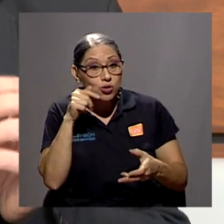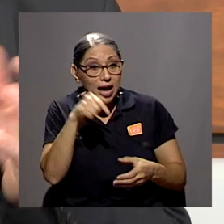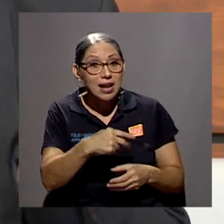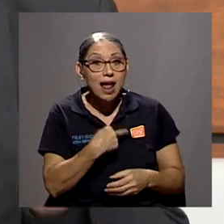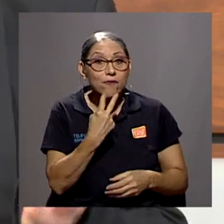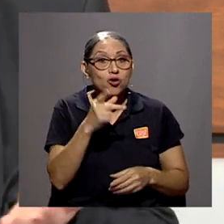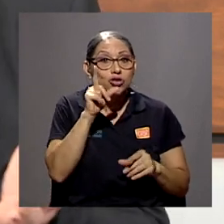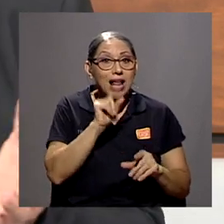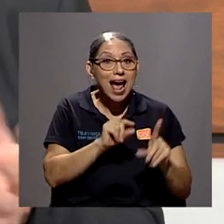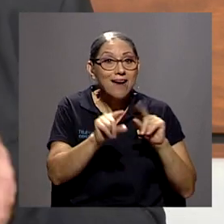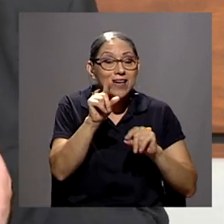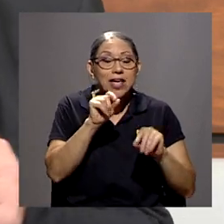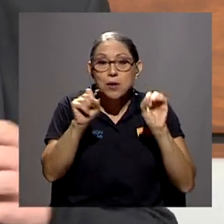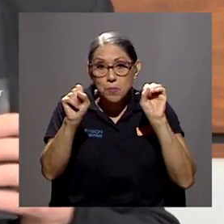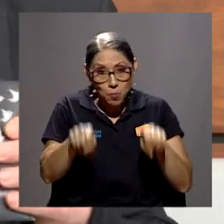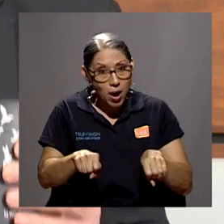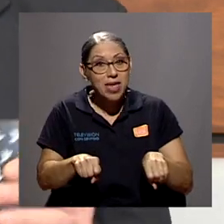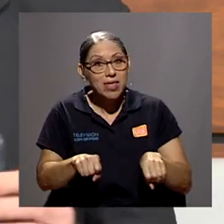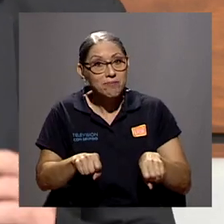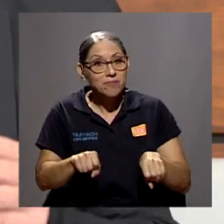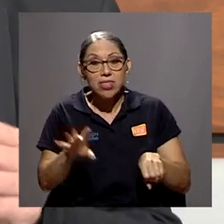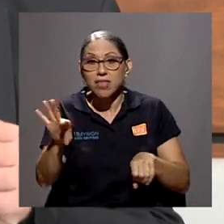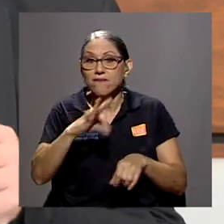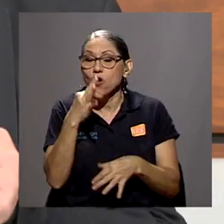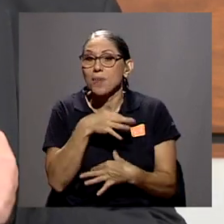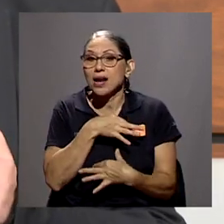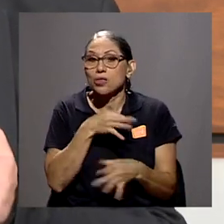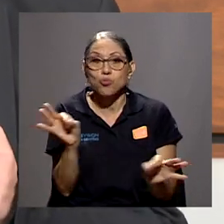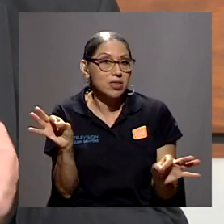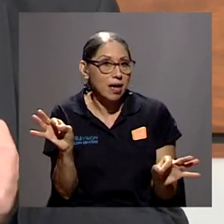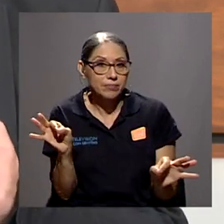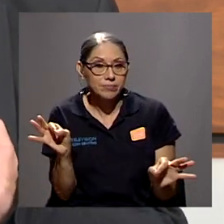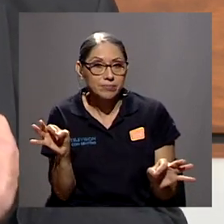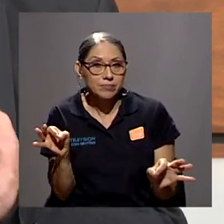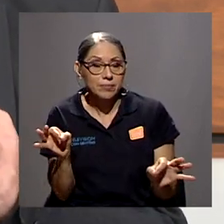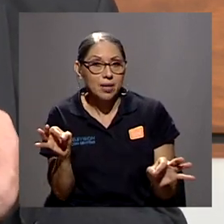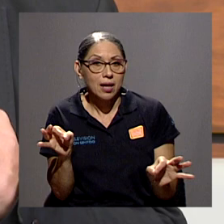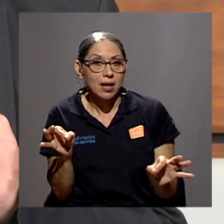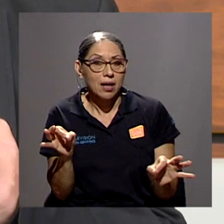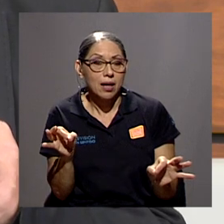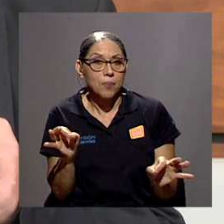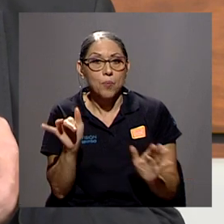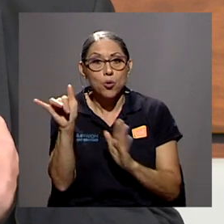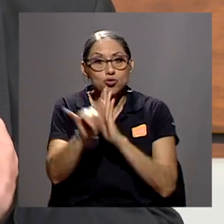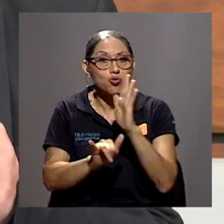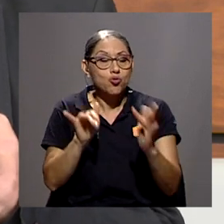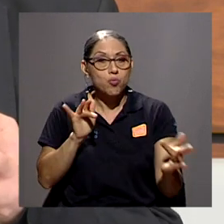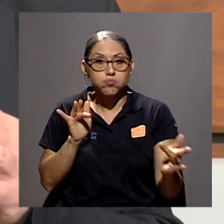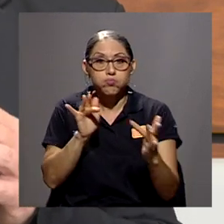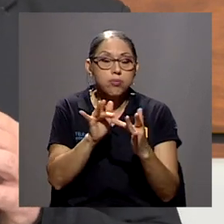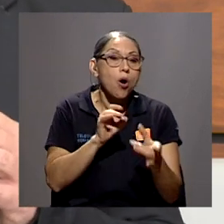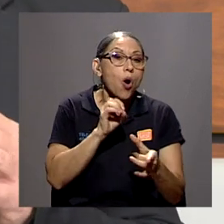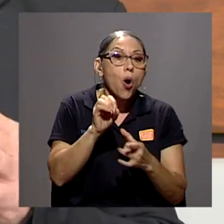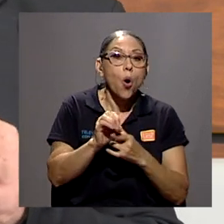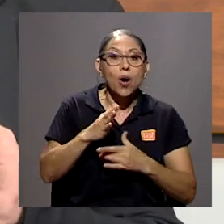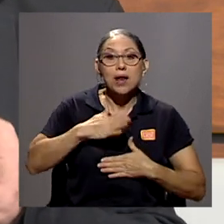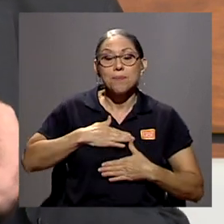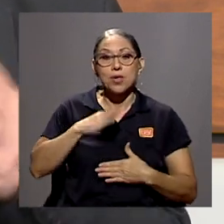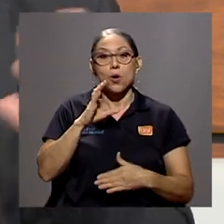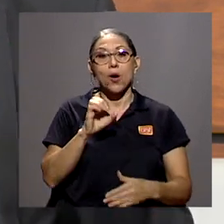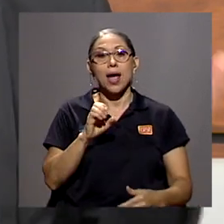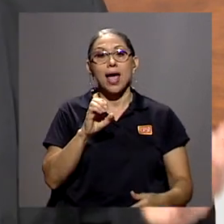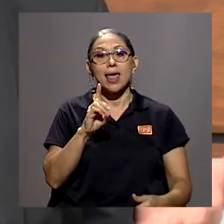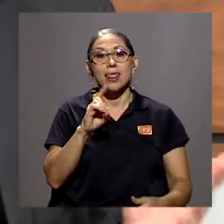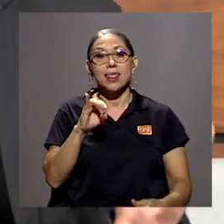del ave pueden acceder lo gratuitamente por los canales de youtube de la orquesta o el vídeo es bueno puntocom